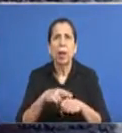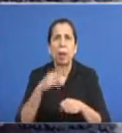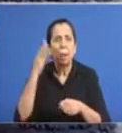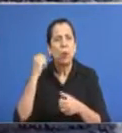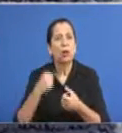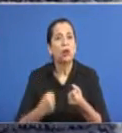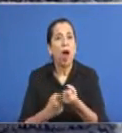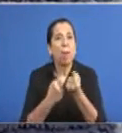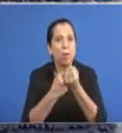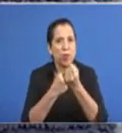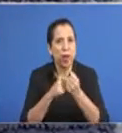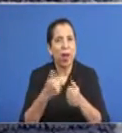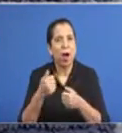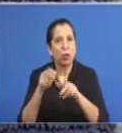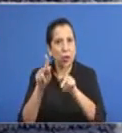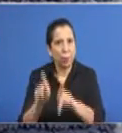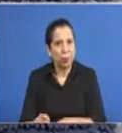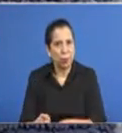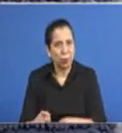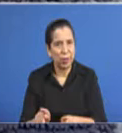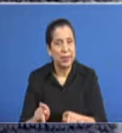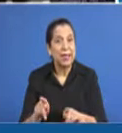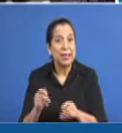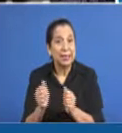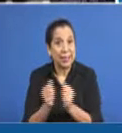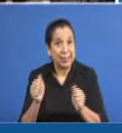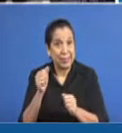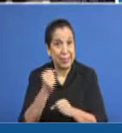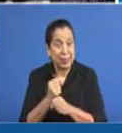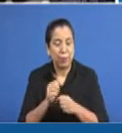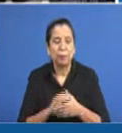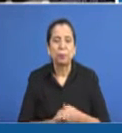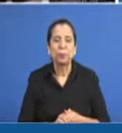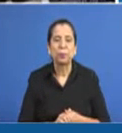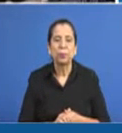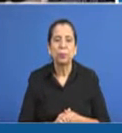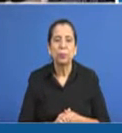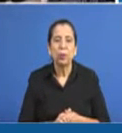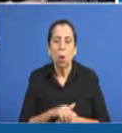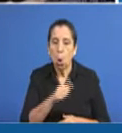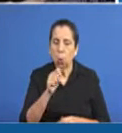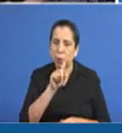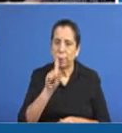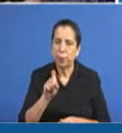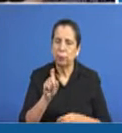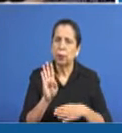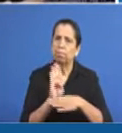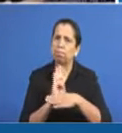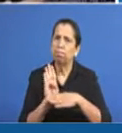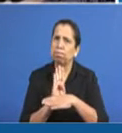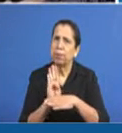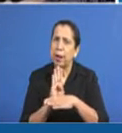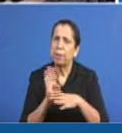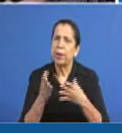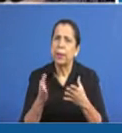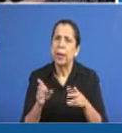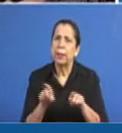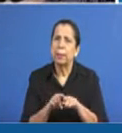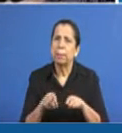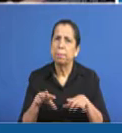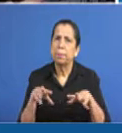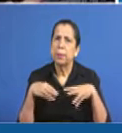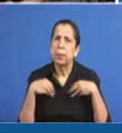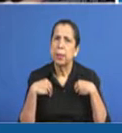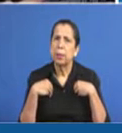vías. Patricia, digamos que con esto del COVID-19 la banca ha también adoptado otras medidas, entre